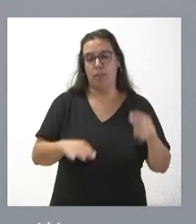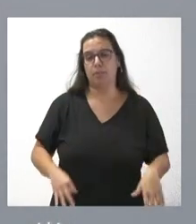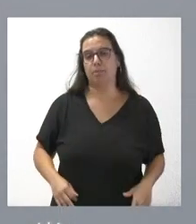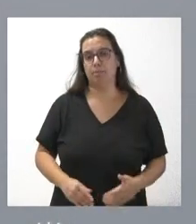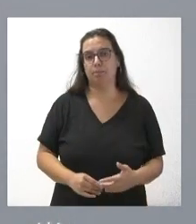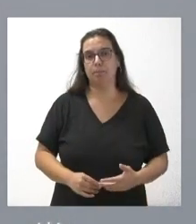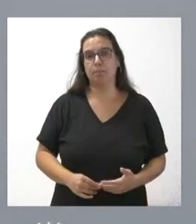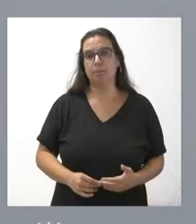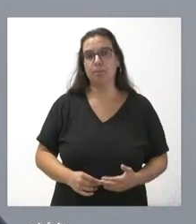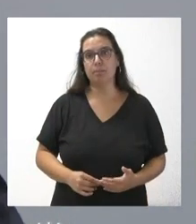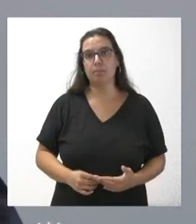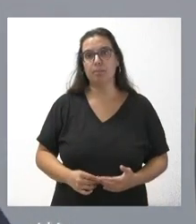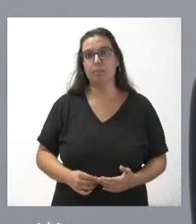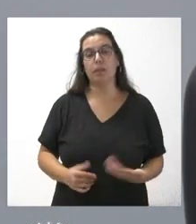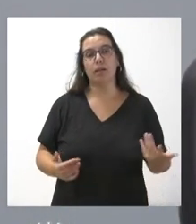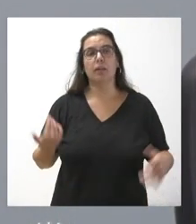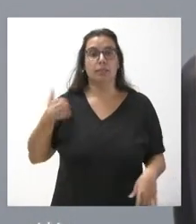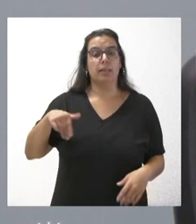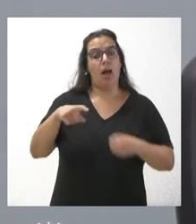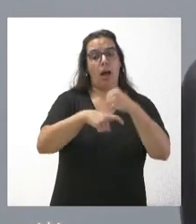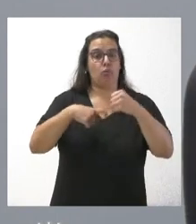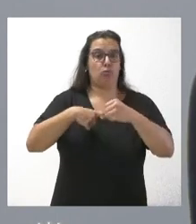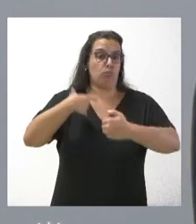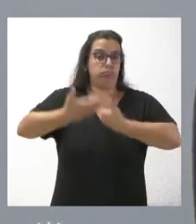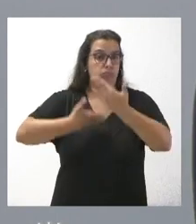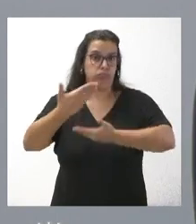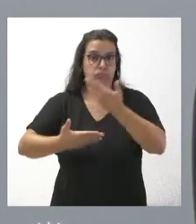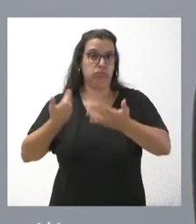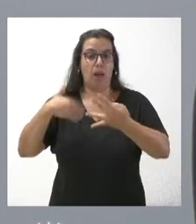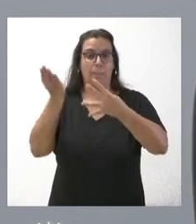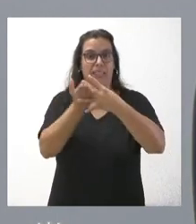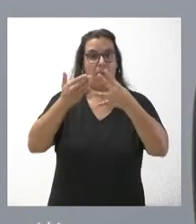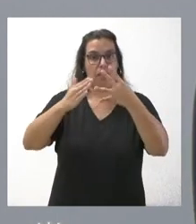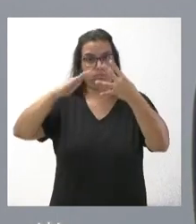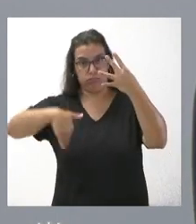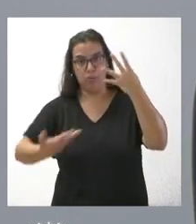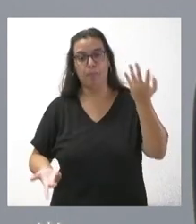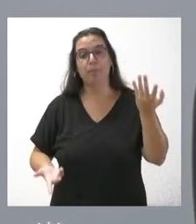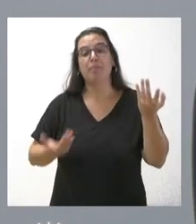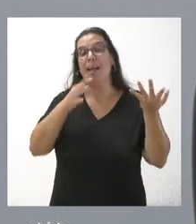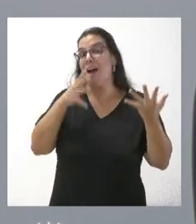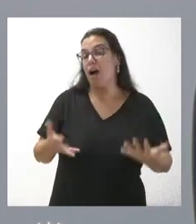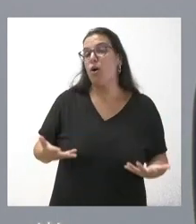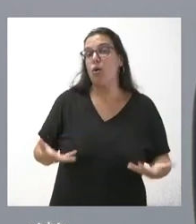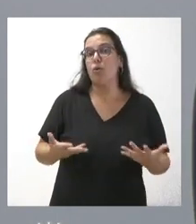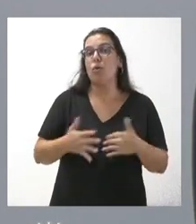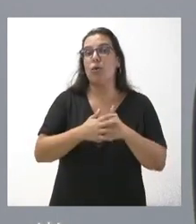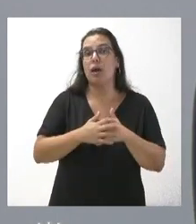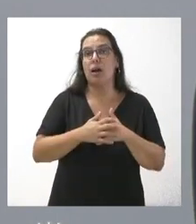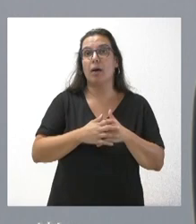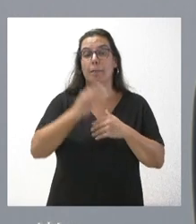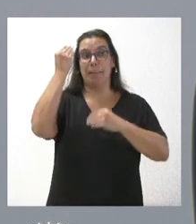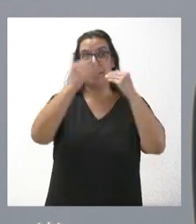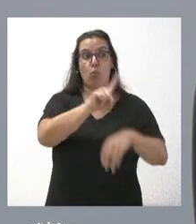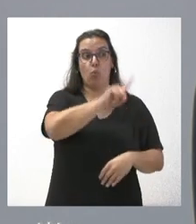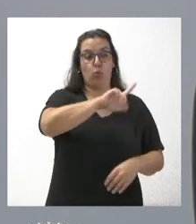Estamos avanzado ya agosto, ya pasada la mitad de agosto. Ahora mismo y partiendo del 1 de enero, desde el 1